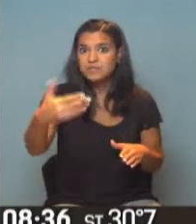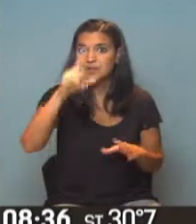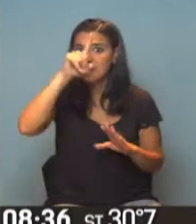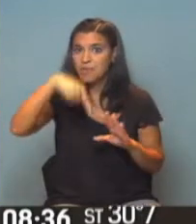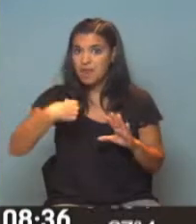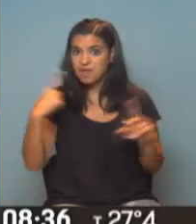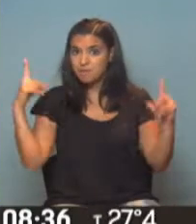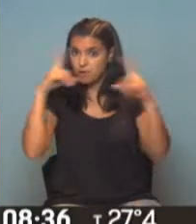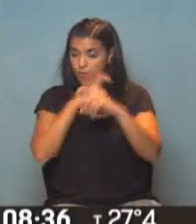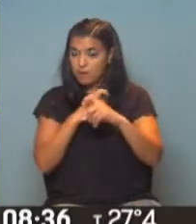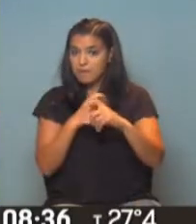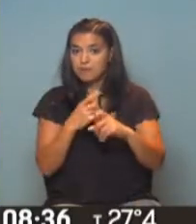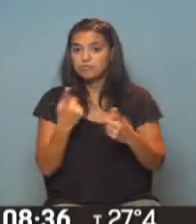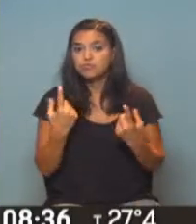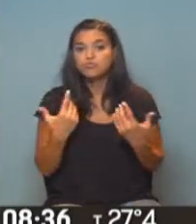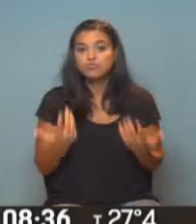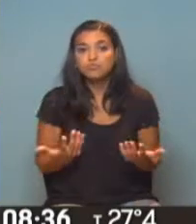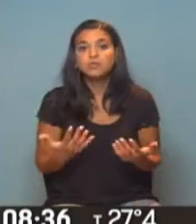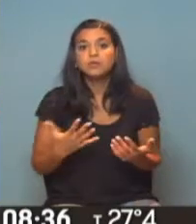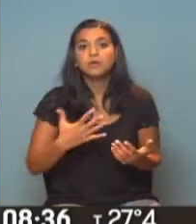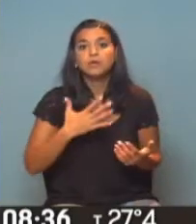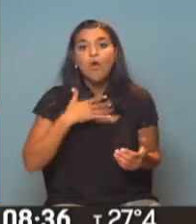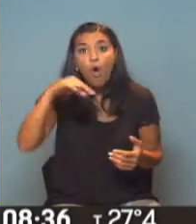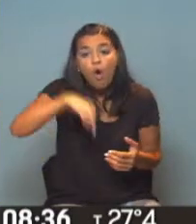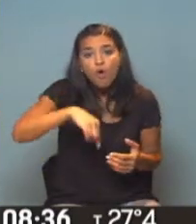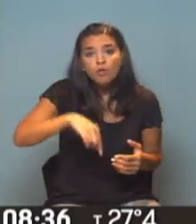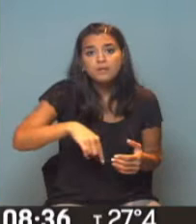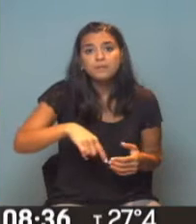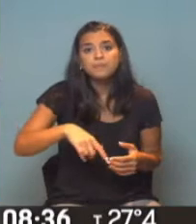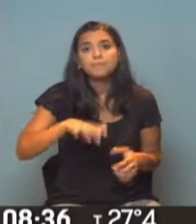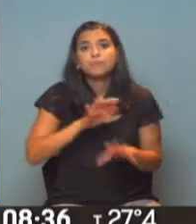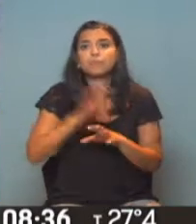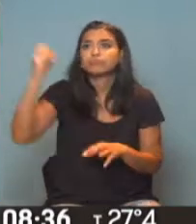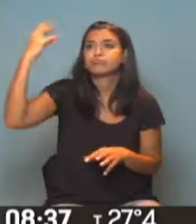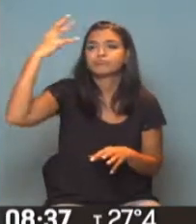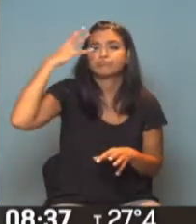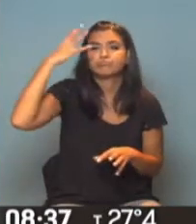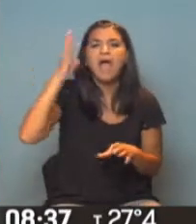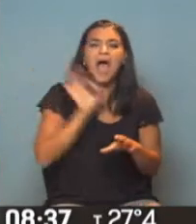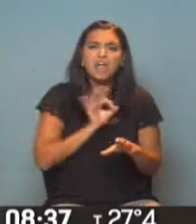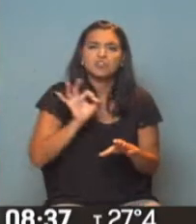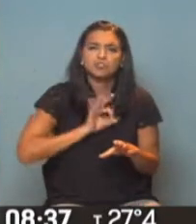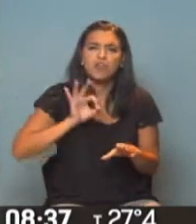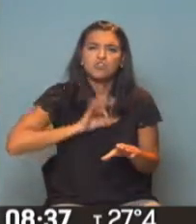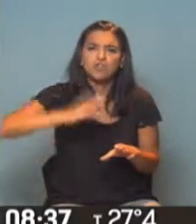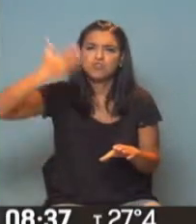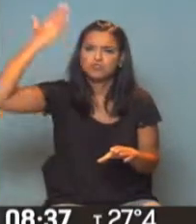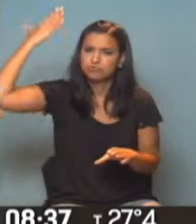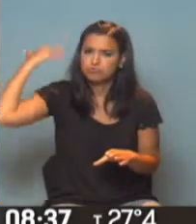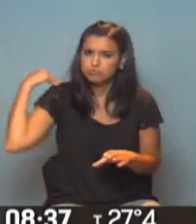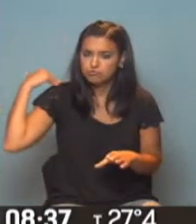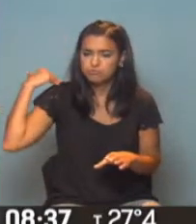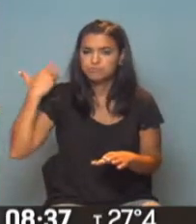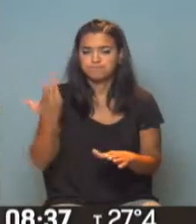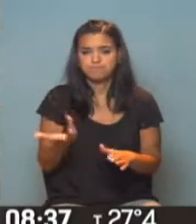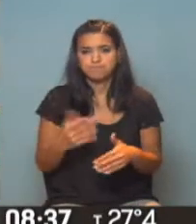entender que lo que me pasa hoy tiene que ver con exposiciones de muchos años atrás no lo junta una